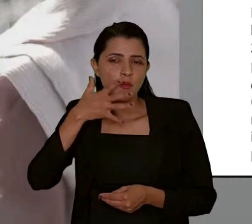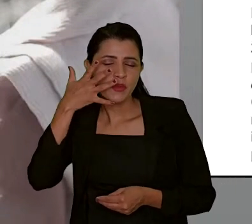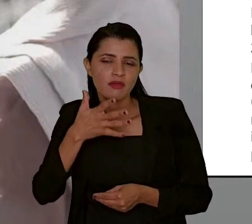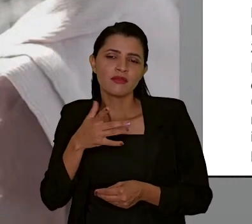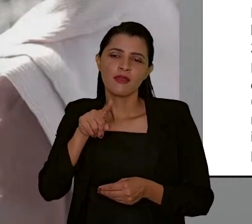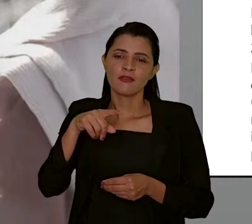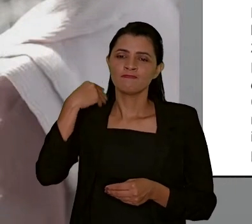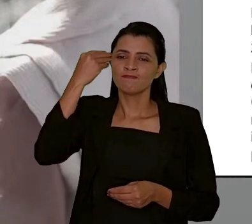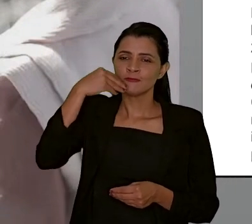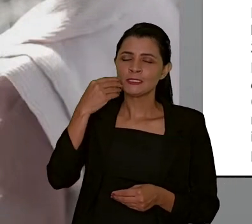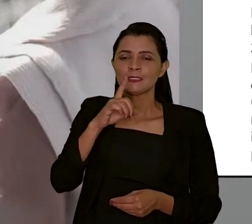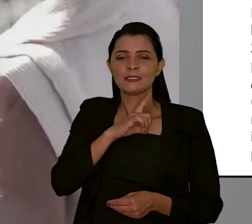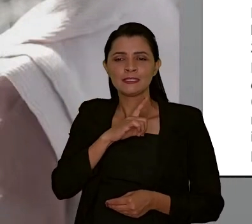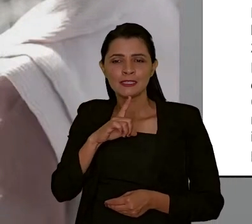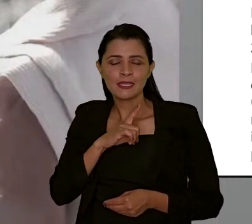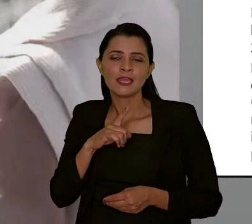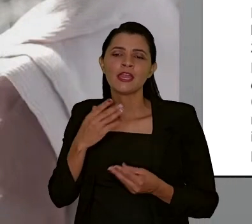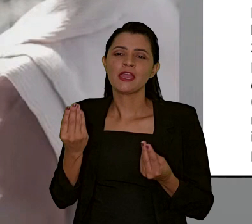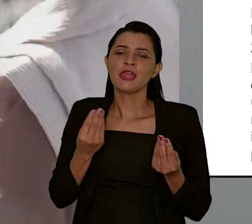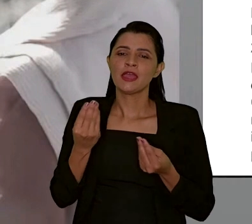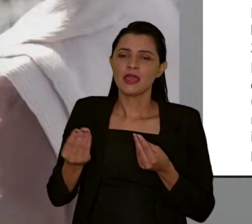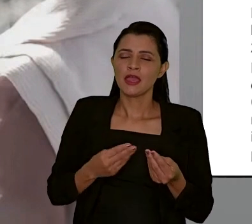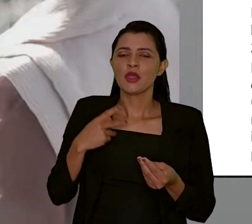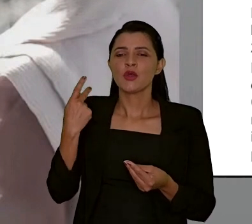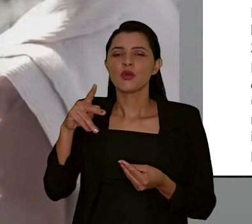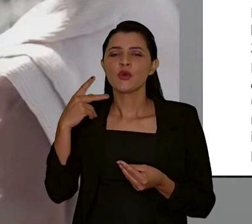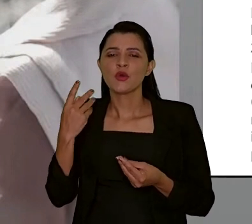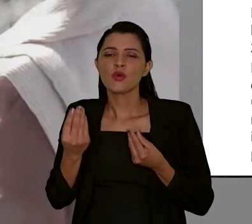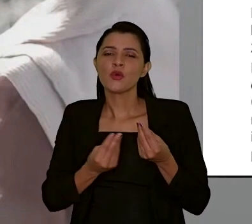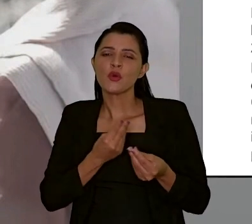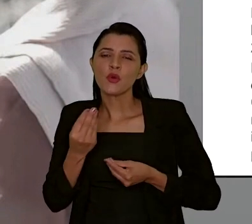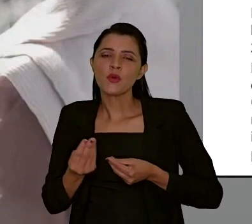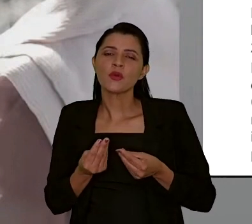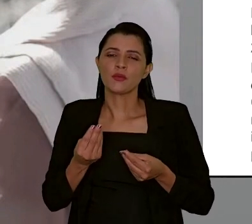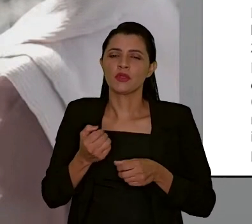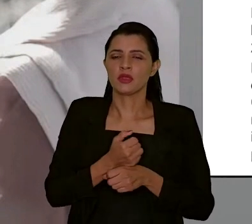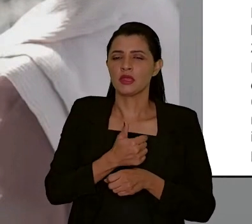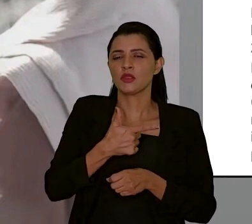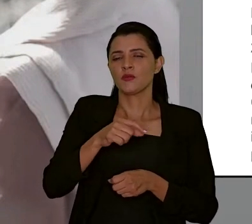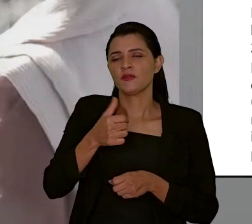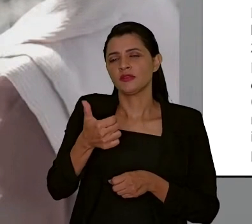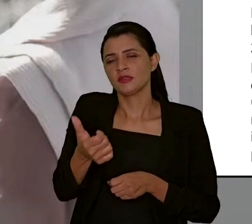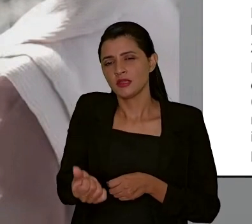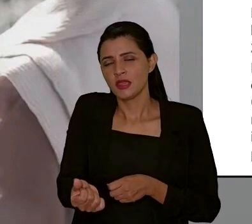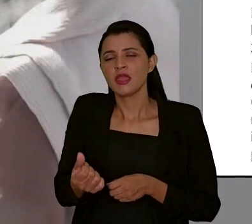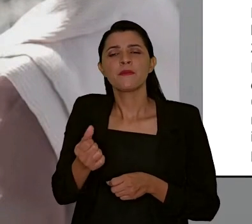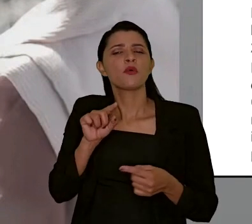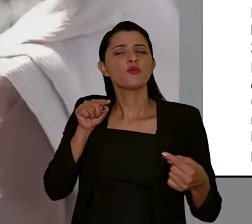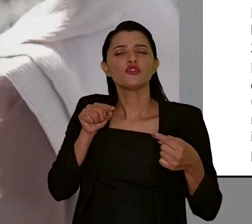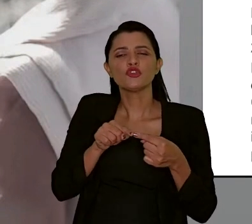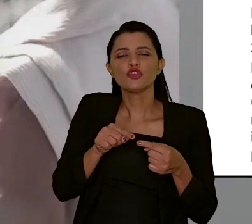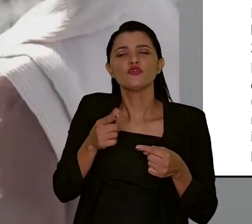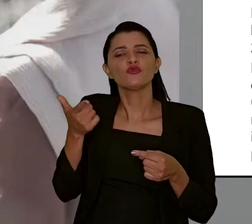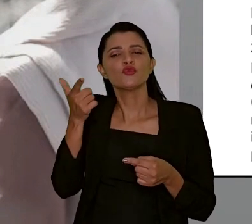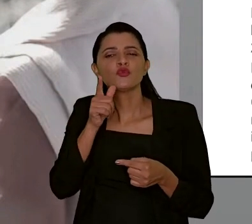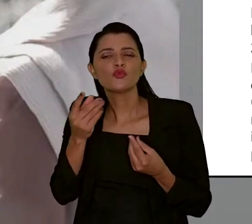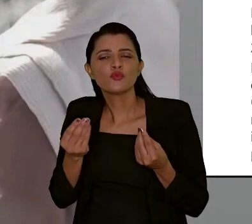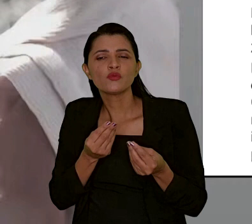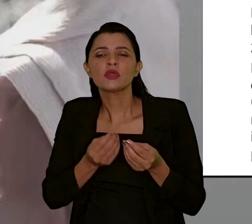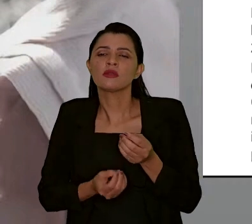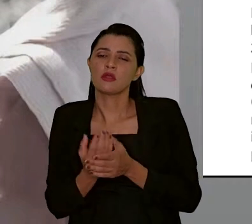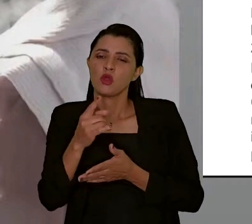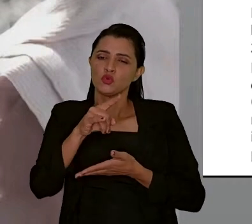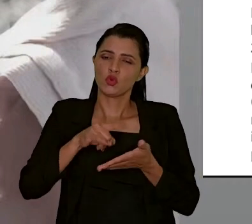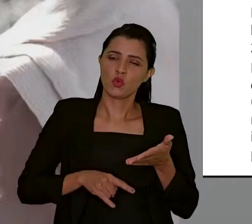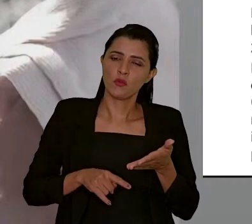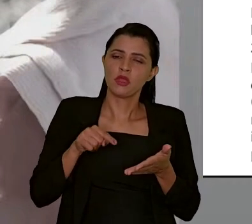las experiencias que tienen con la aplicación del convenio del 96 a los fines de armar un